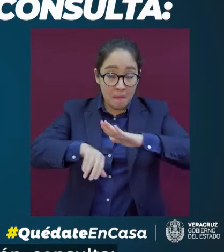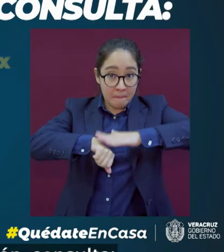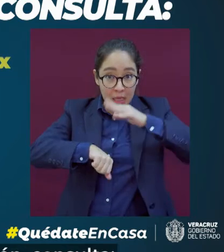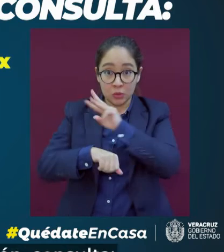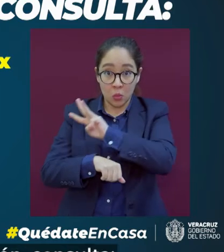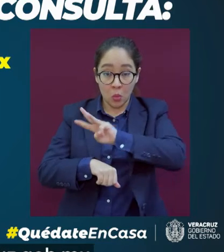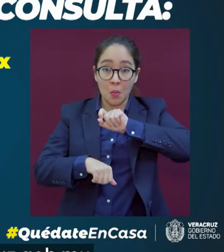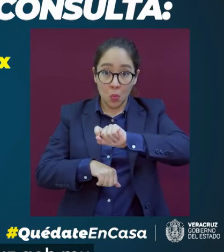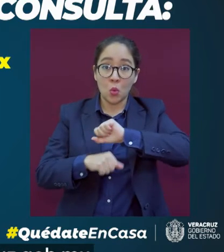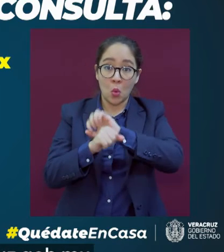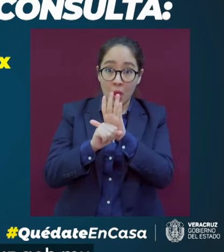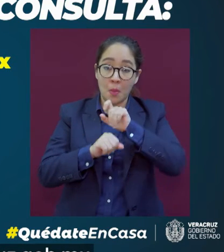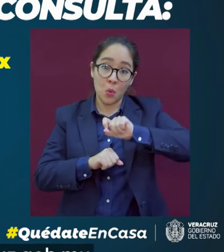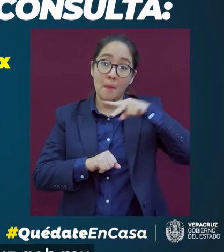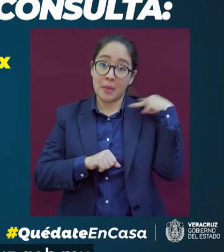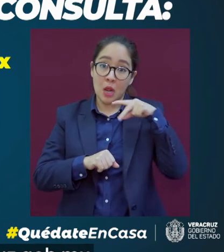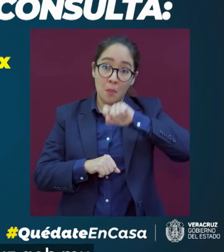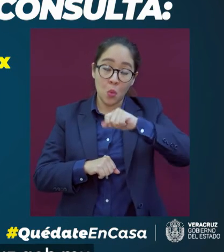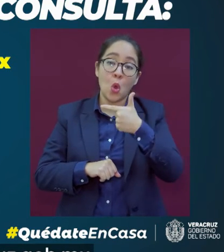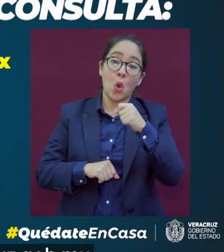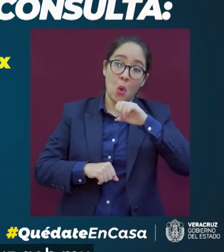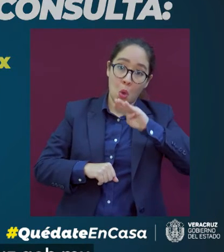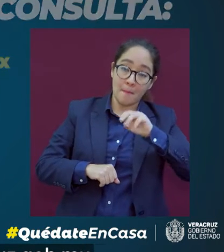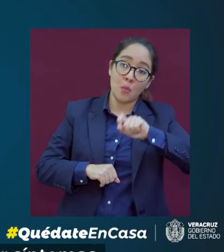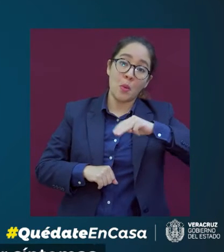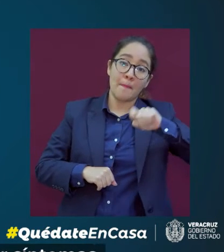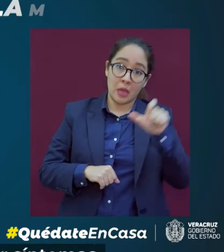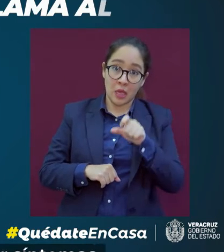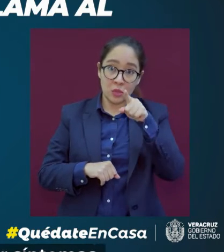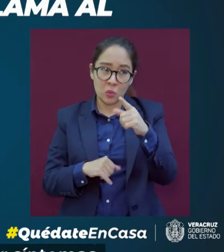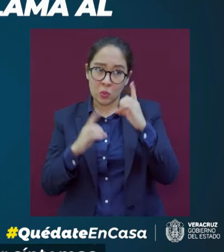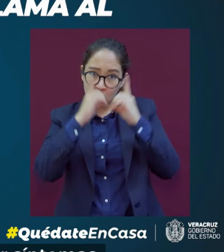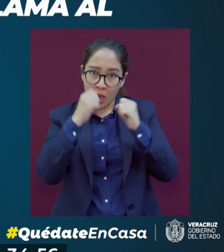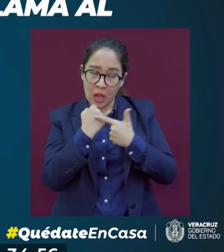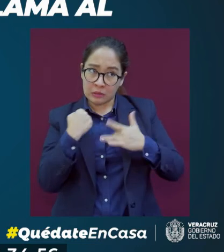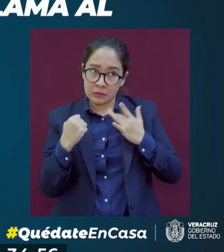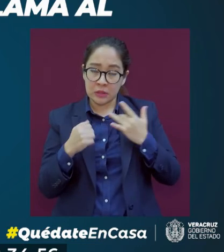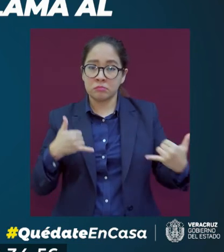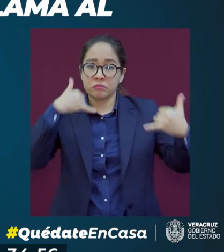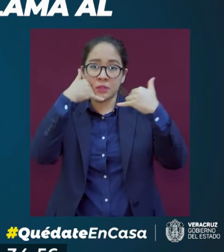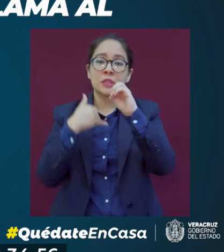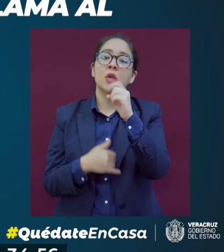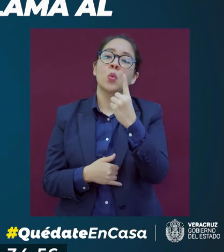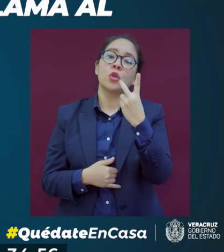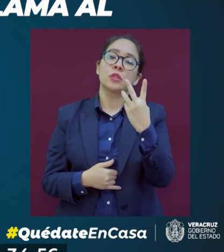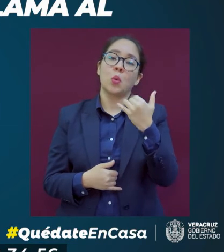información, consulta coronavirus.veracruz.gov.mx. En caso de presentar síntomas, llama al 800